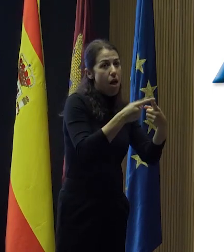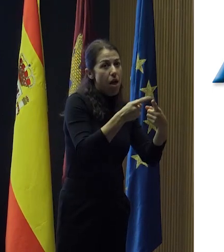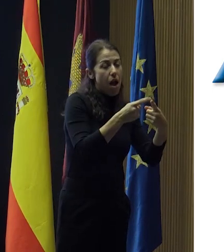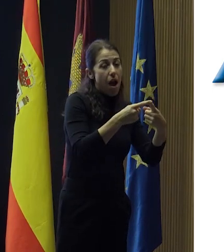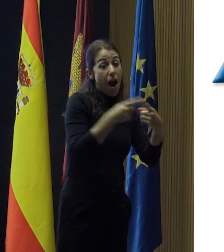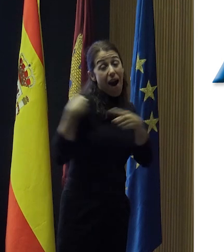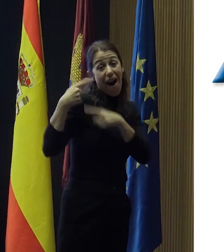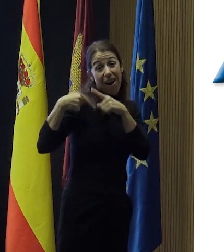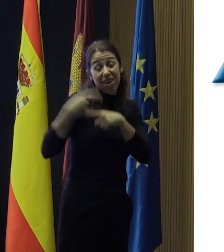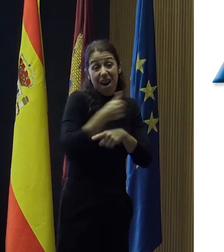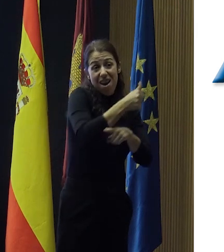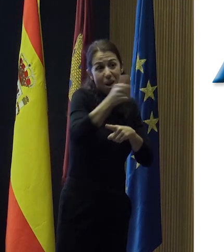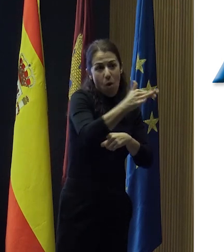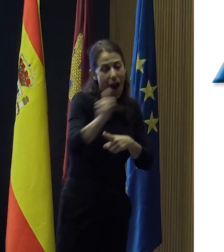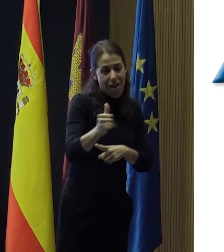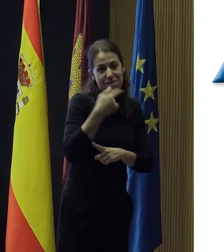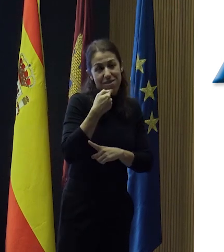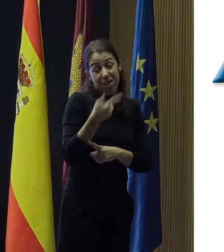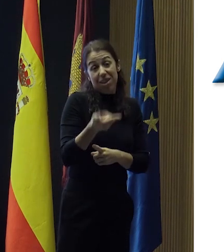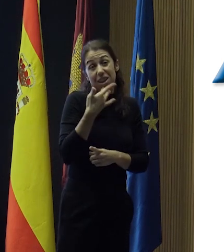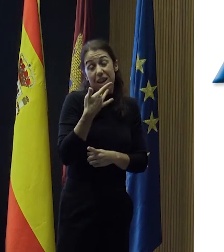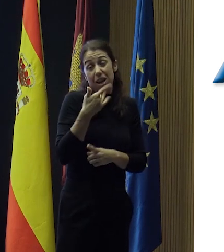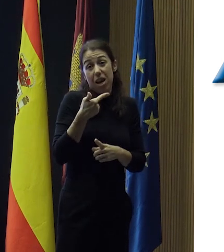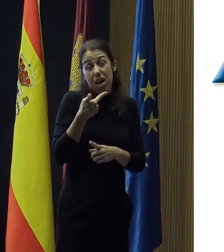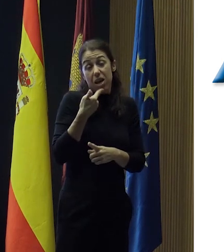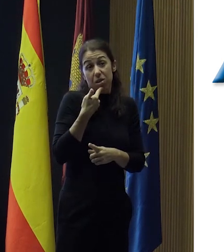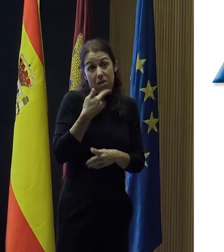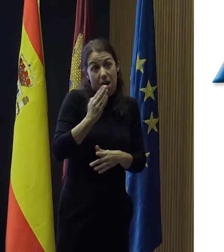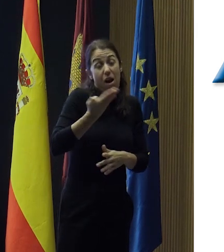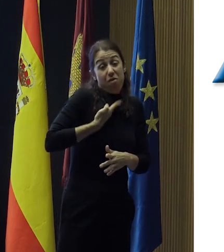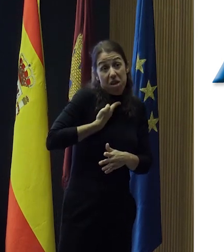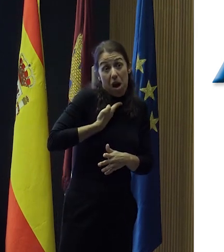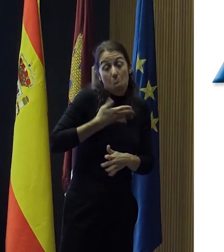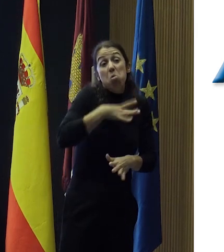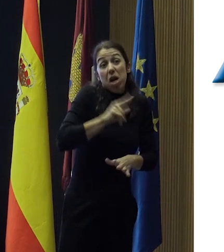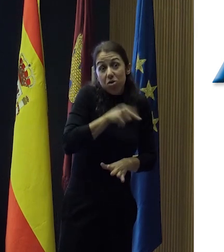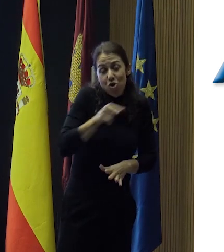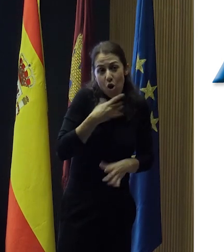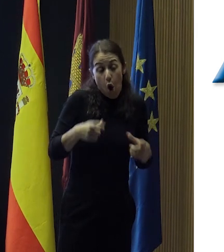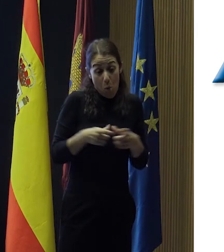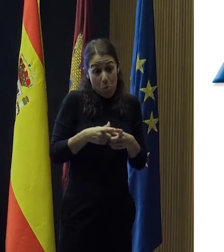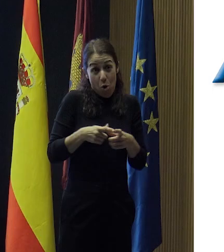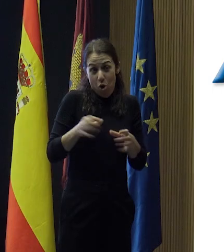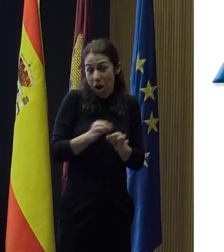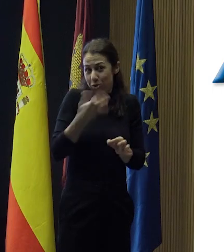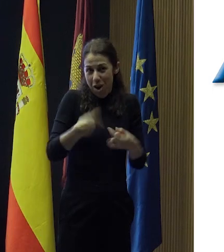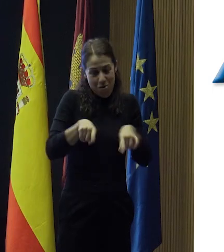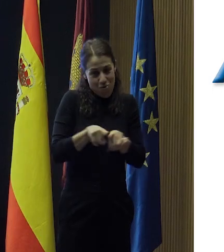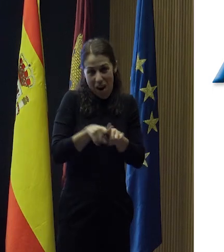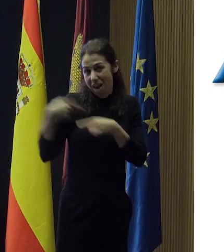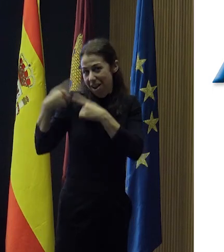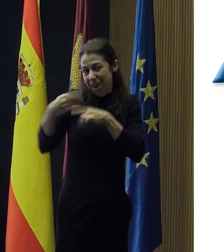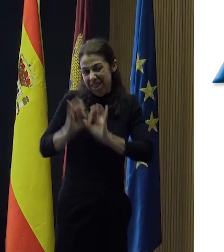carga genética que cada uno de nosotros tenemos. El que llevemos el bono o no llevemos el bono de la lotería. Esos son los